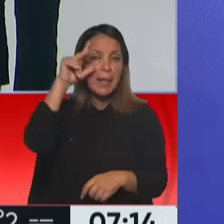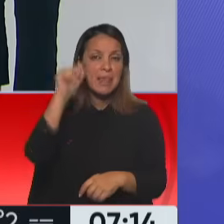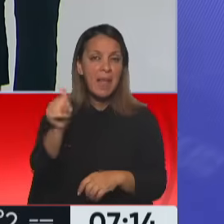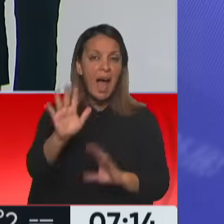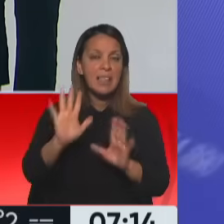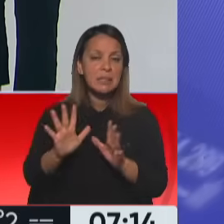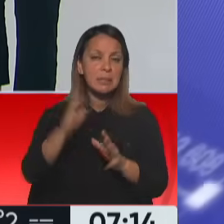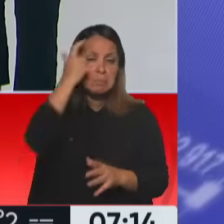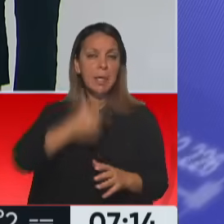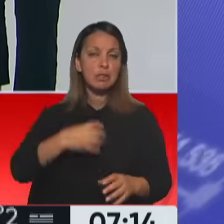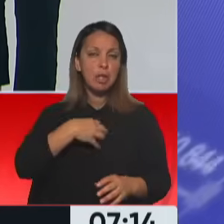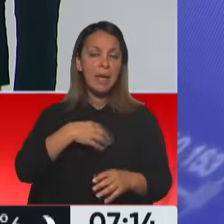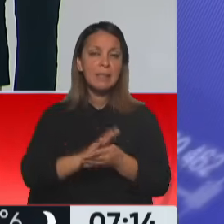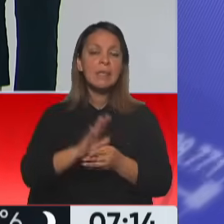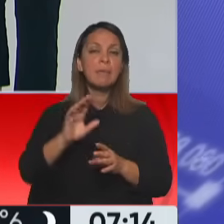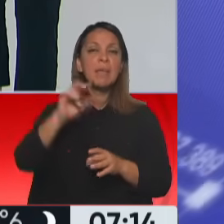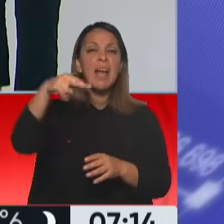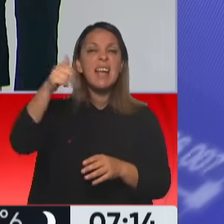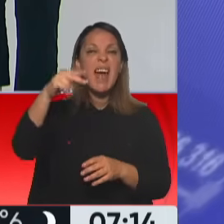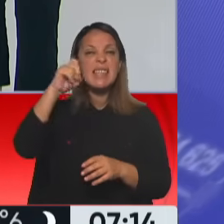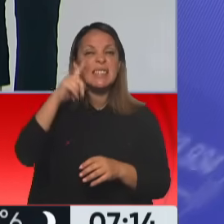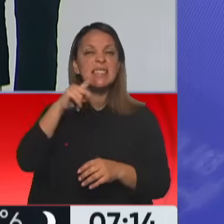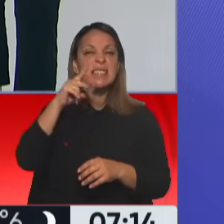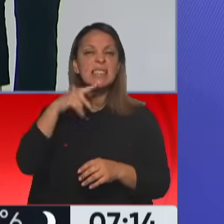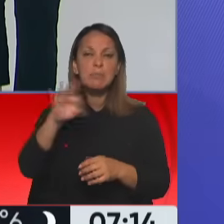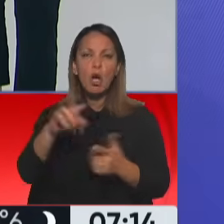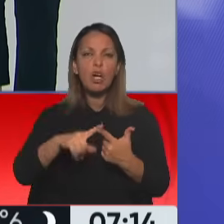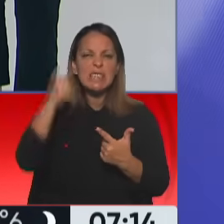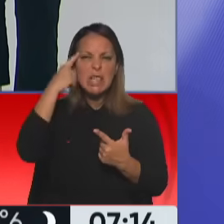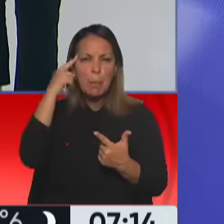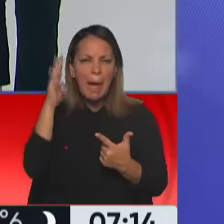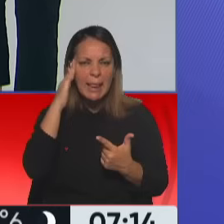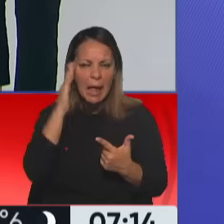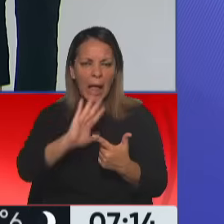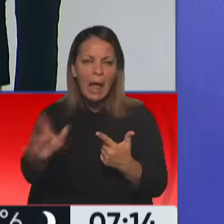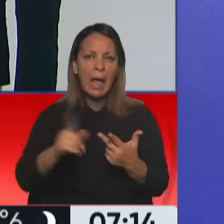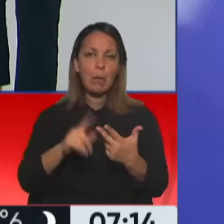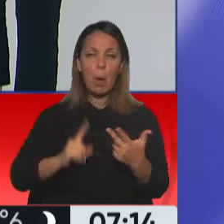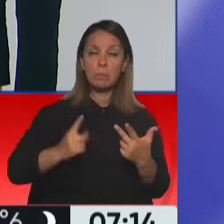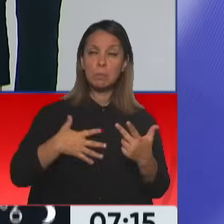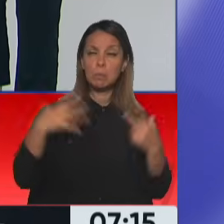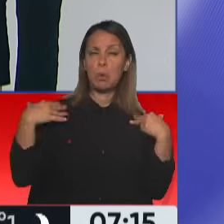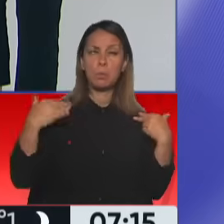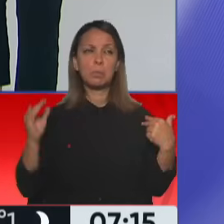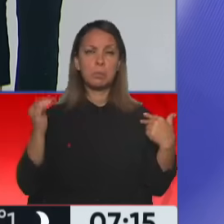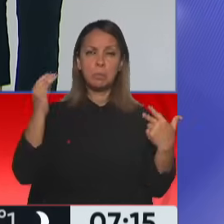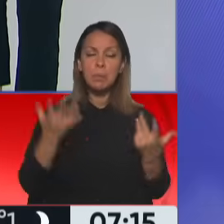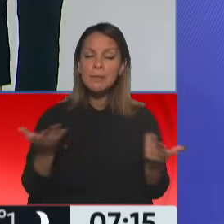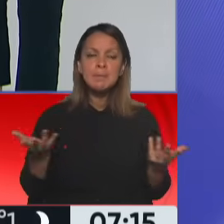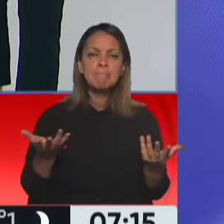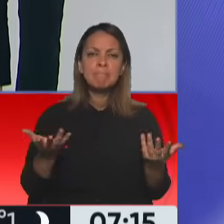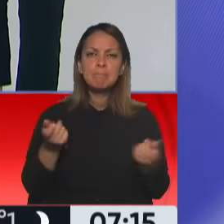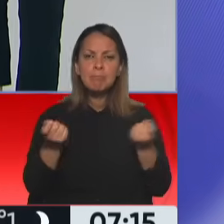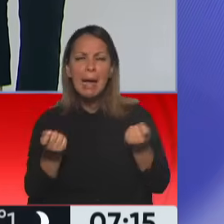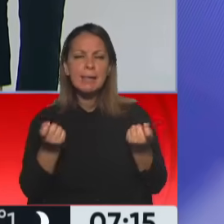personalidad exacerbada, narcisismo, rasgos psicopáticos, este deseo de ser, de omnipotencia, y en definitiva nosotros